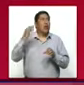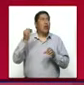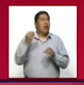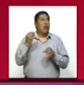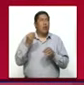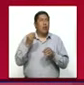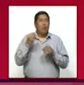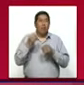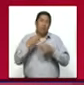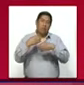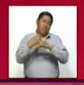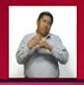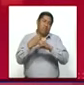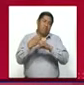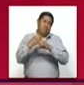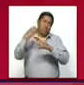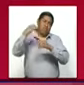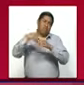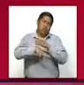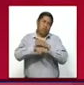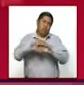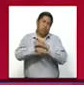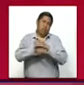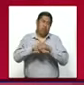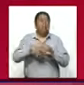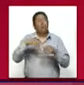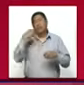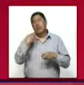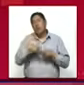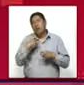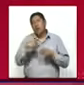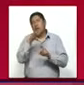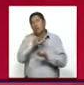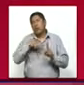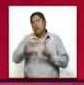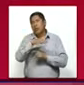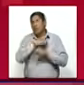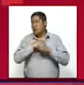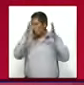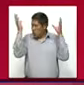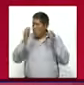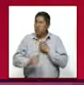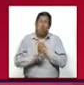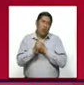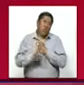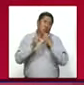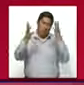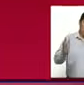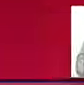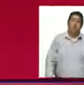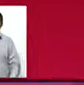del combustible. Claro, es realmente un caos, muy caótica la situación y muy peligrosa a la vez.